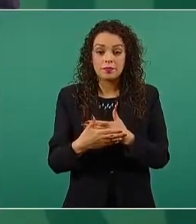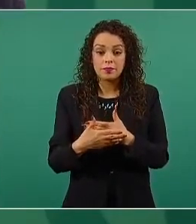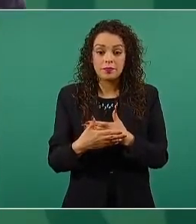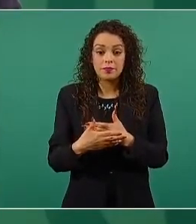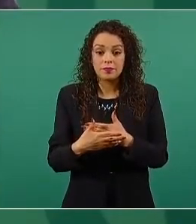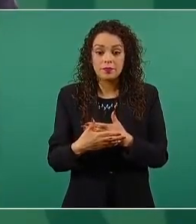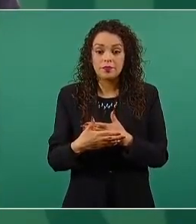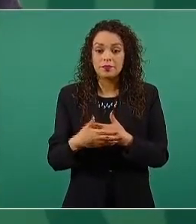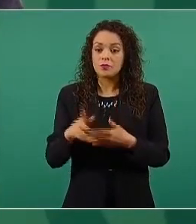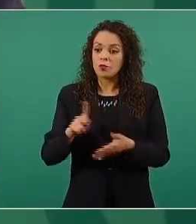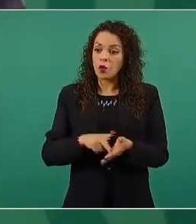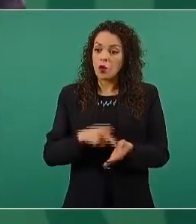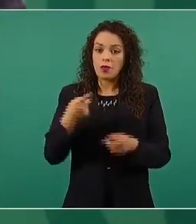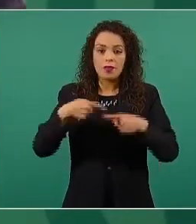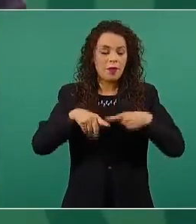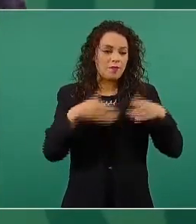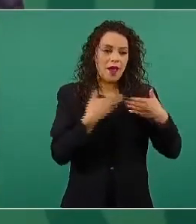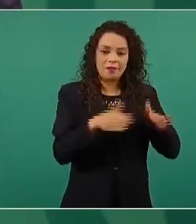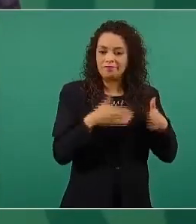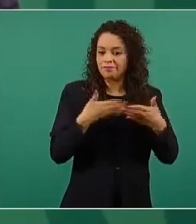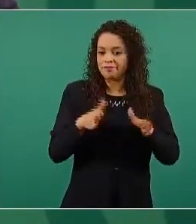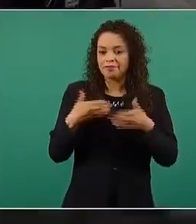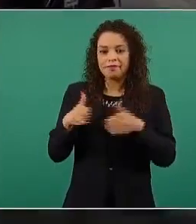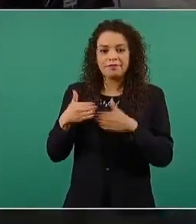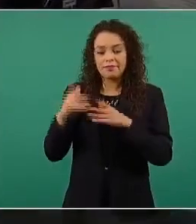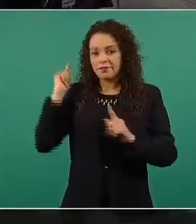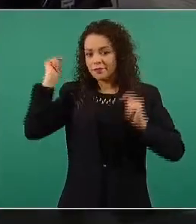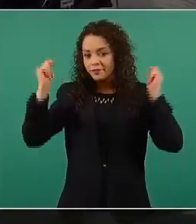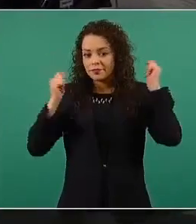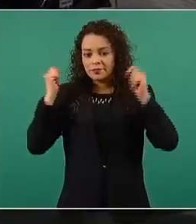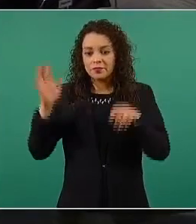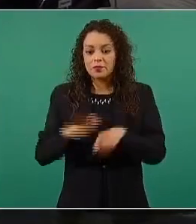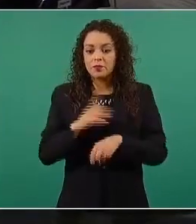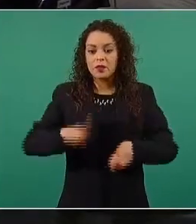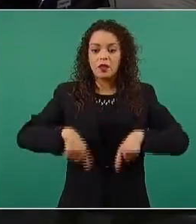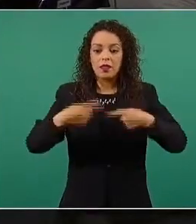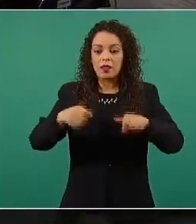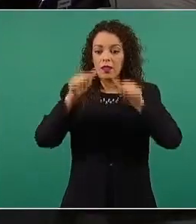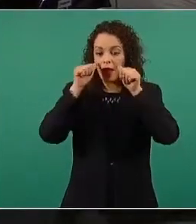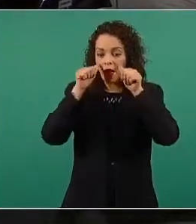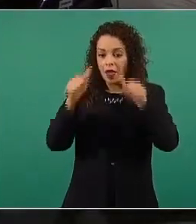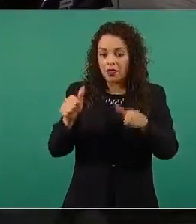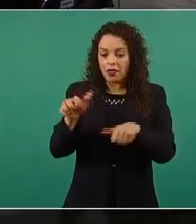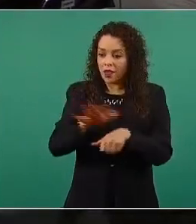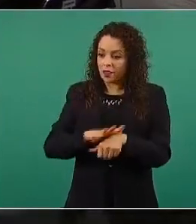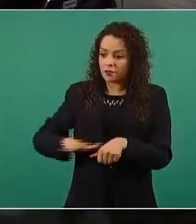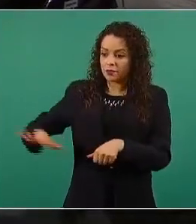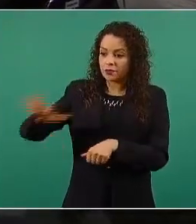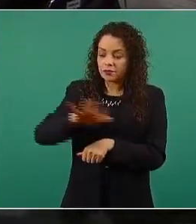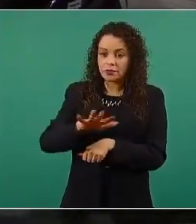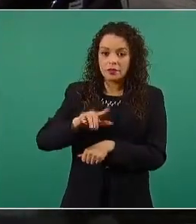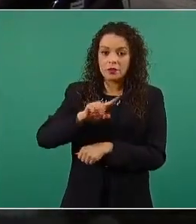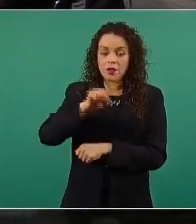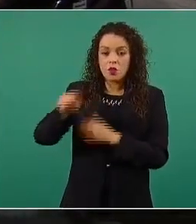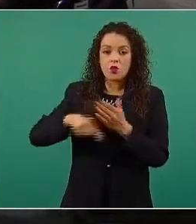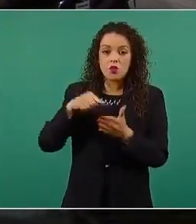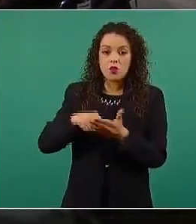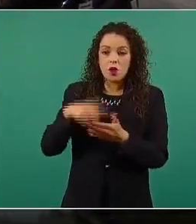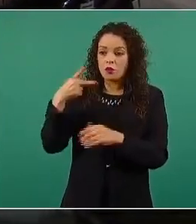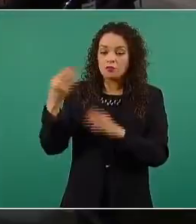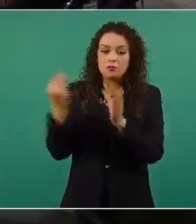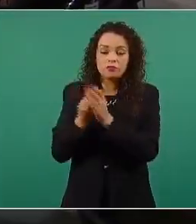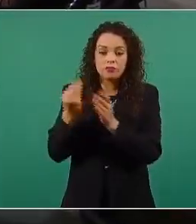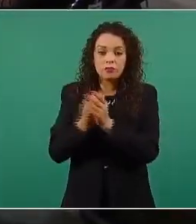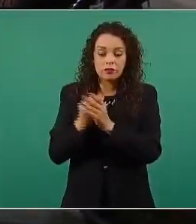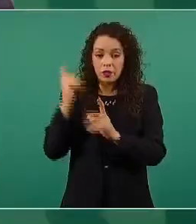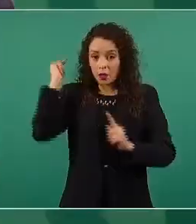se reactive, porque estamos atendiendo las zonas turísticas, vacunando,